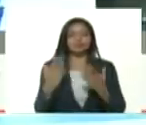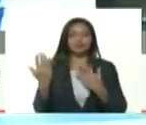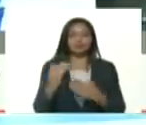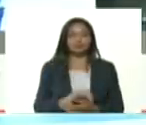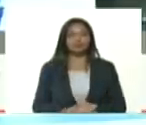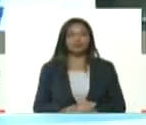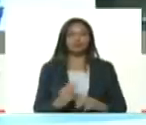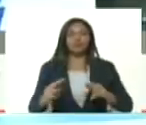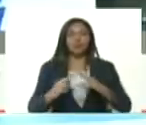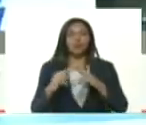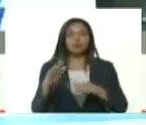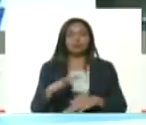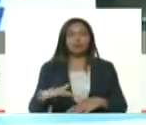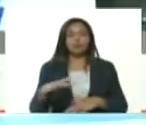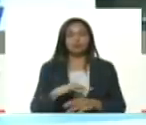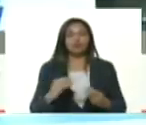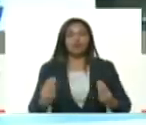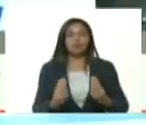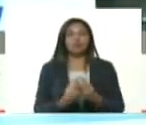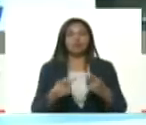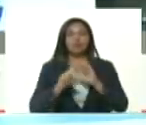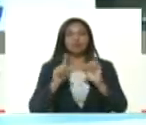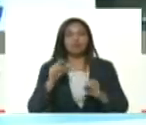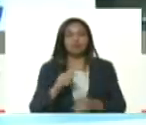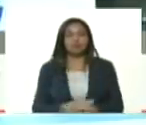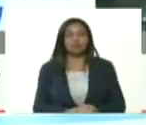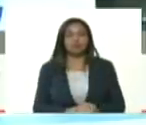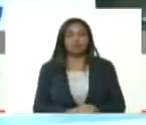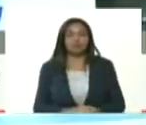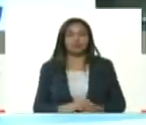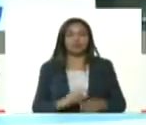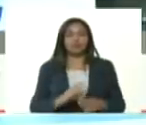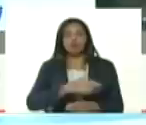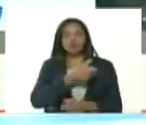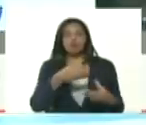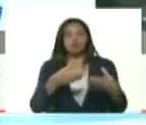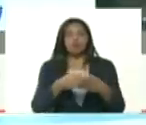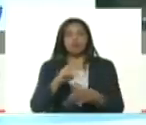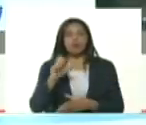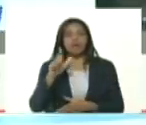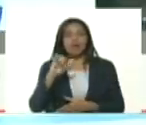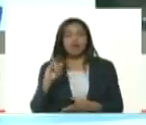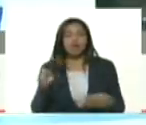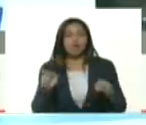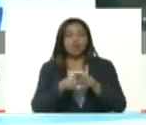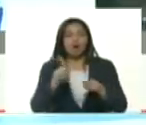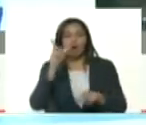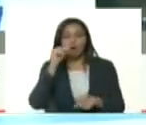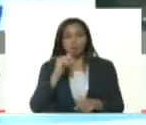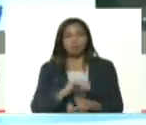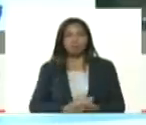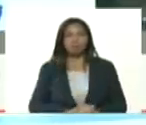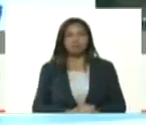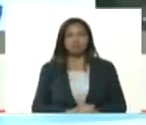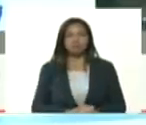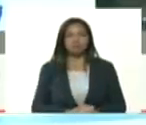se encuentra acompañado del general de división Helio Estrada Paredes, comandante